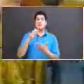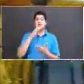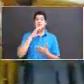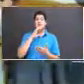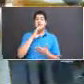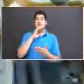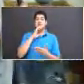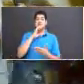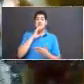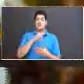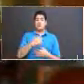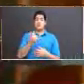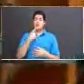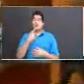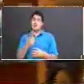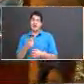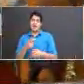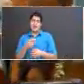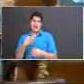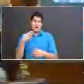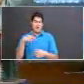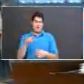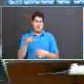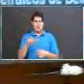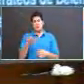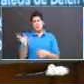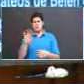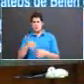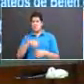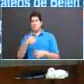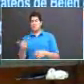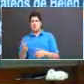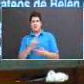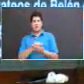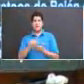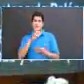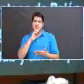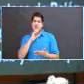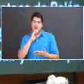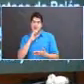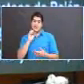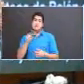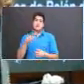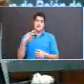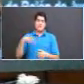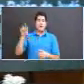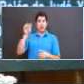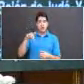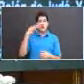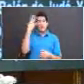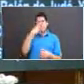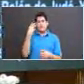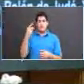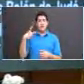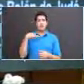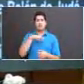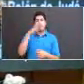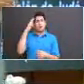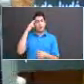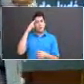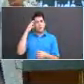Ah, hermano, pero ya pasó y tantas otras santas cenas. Sí, pero ahora el Espíritu nos lo está haciendo recordar para que pidamos perdón